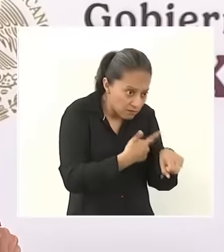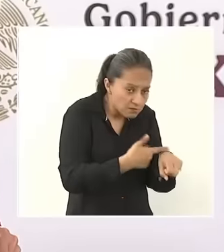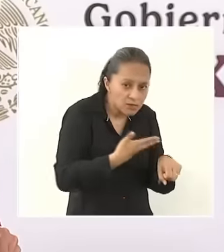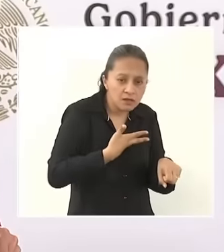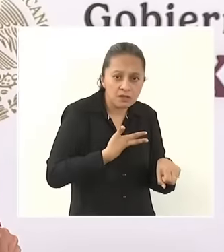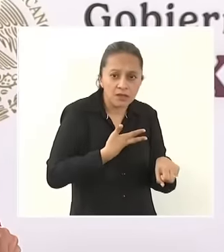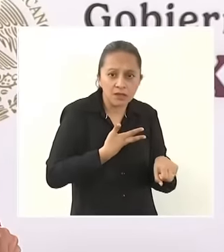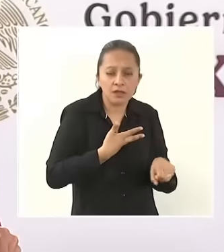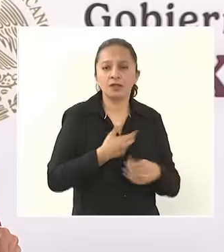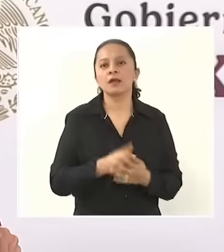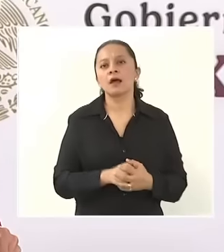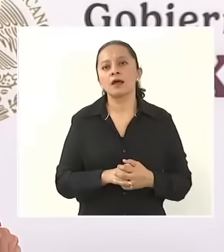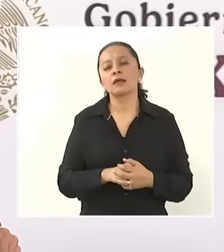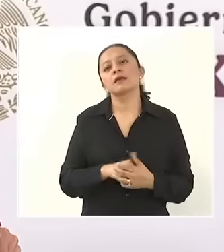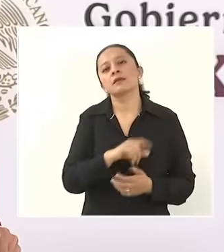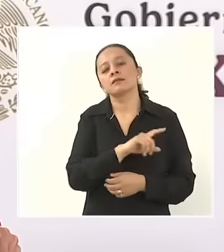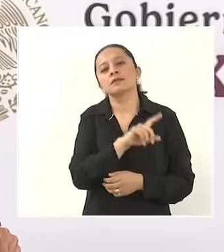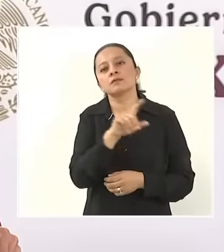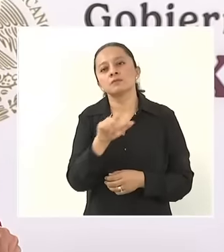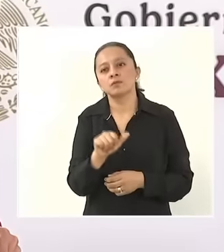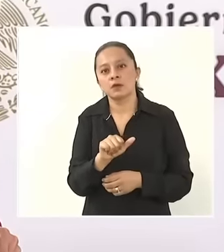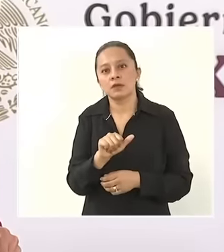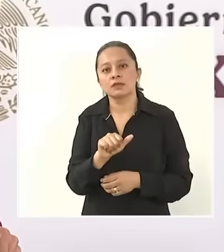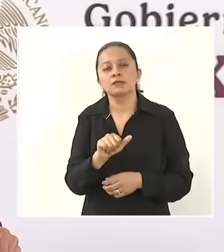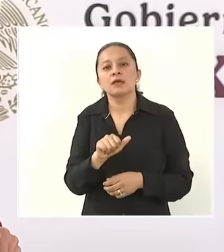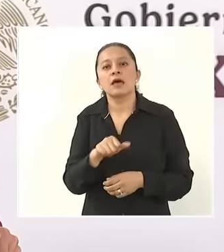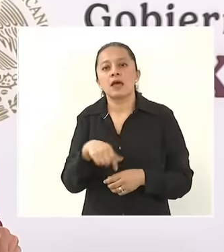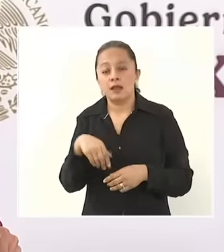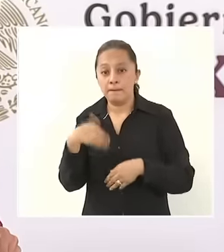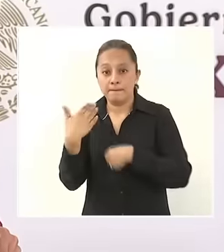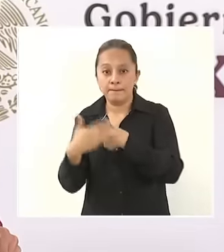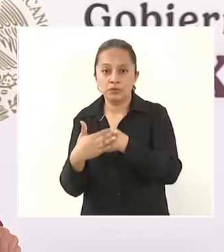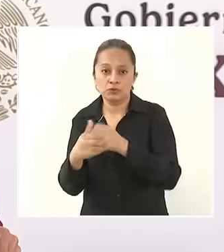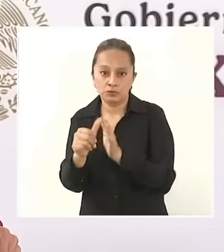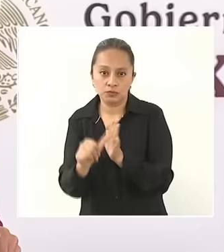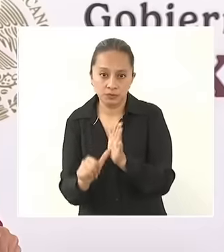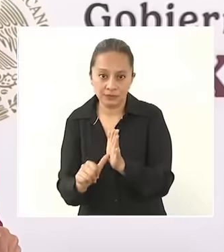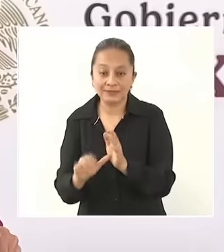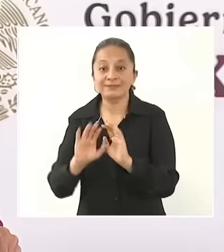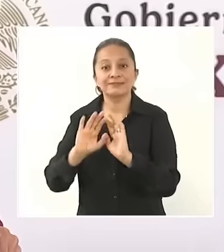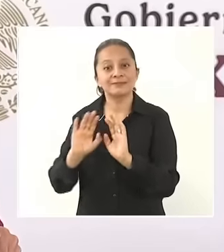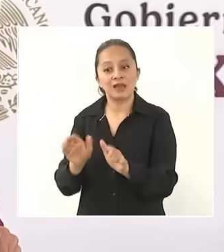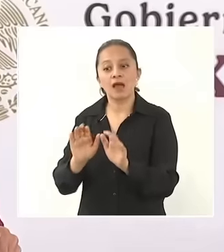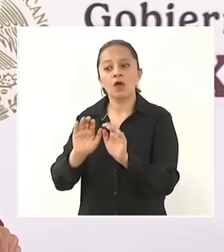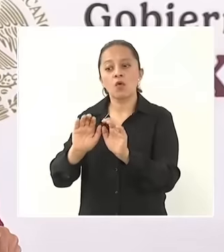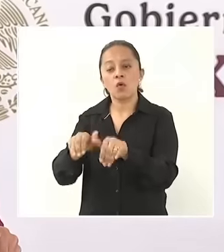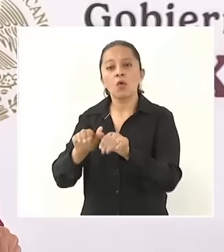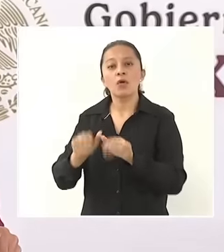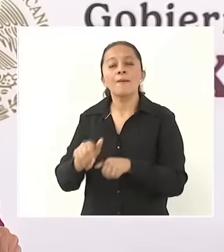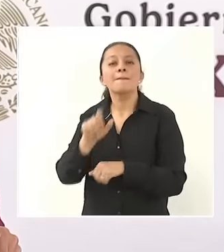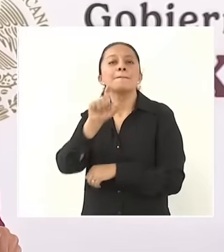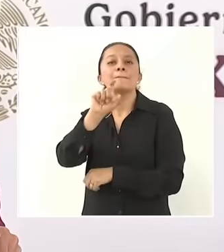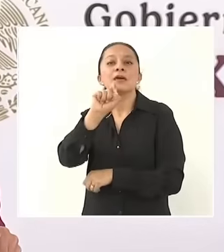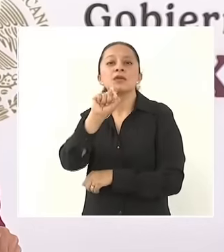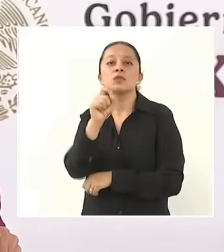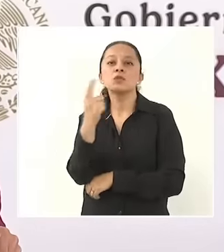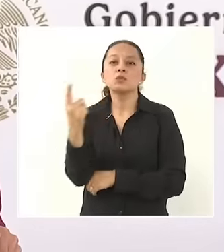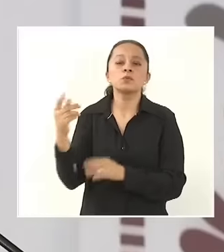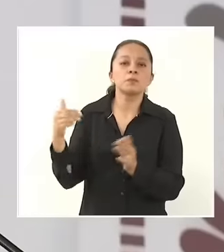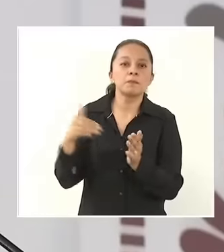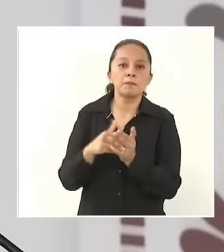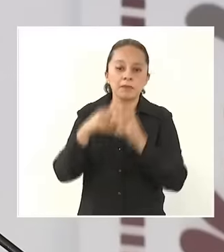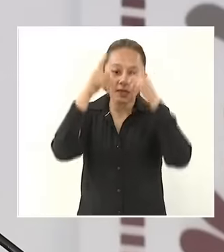tiempo, a partir del próximo mes, vamos a iniciar a contratar 21 mil